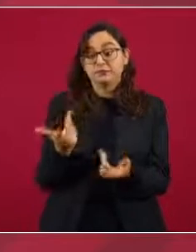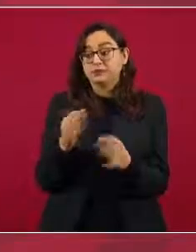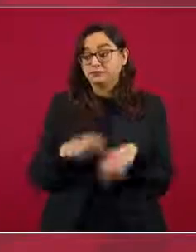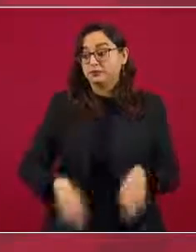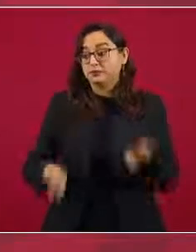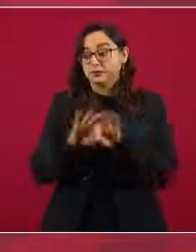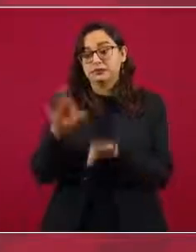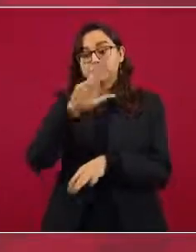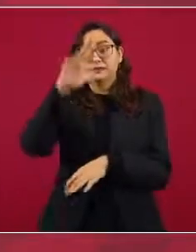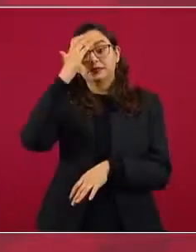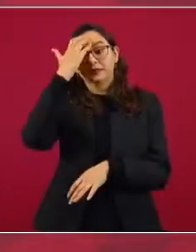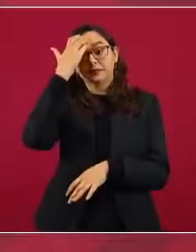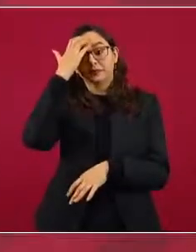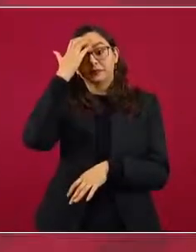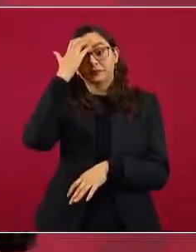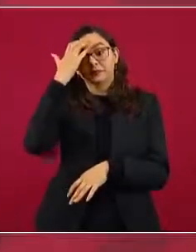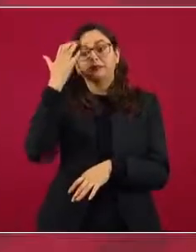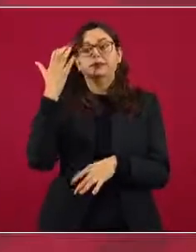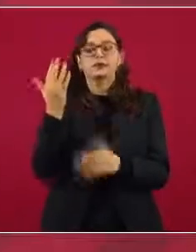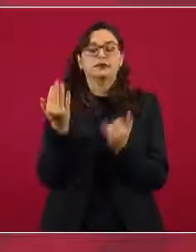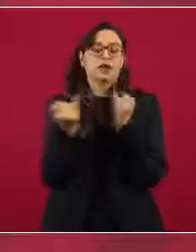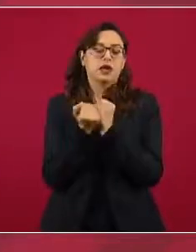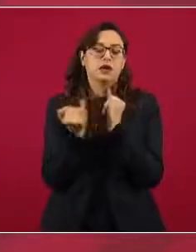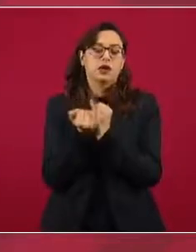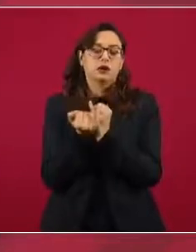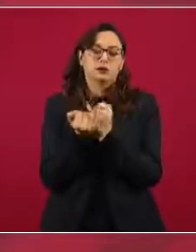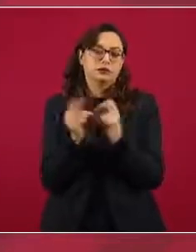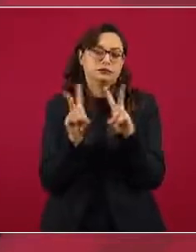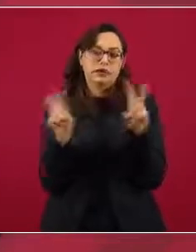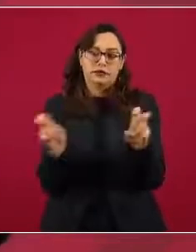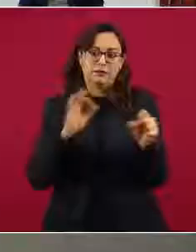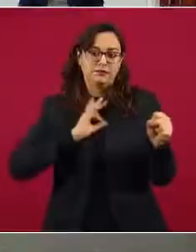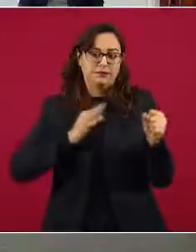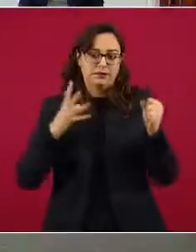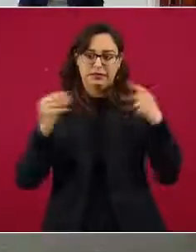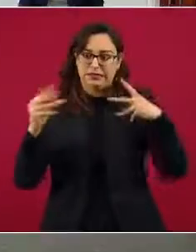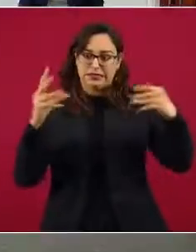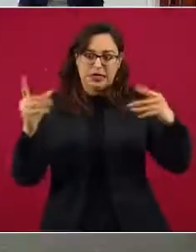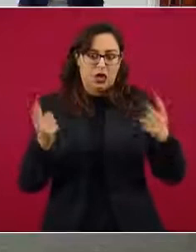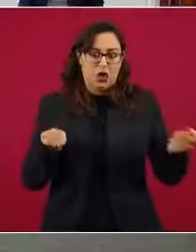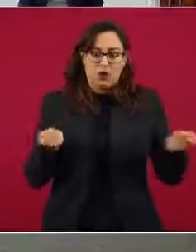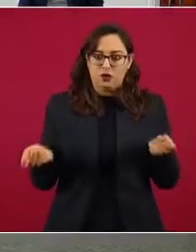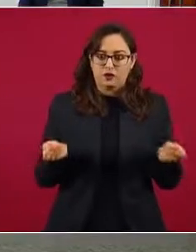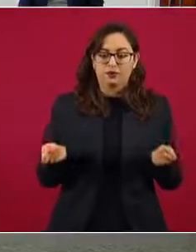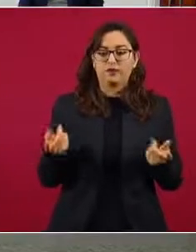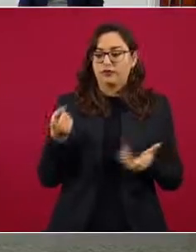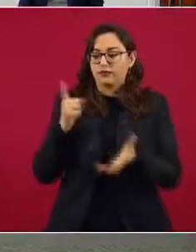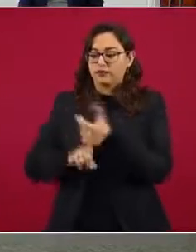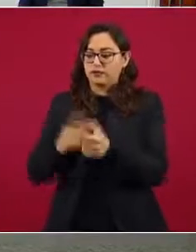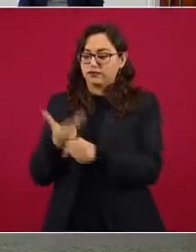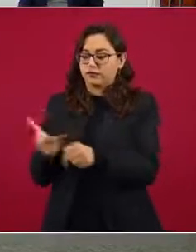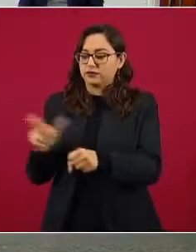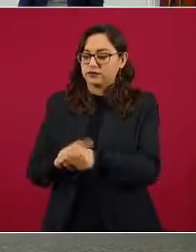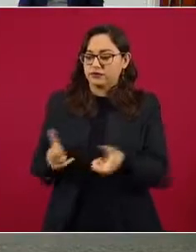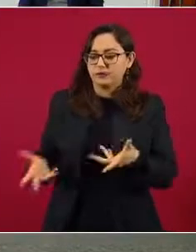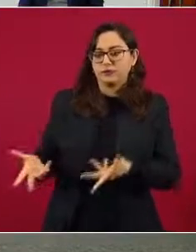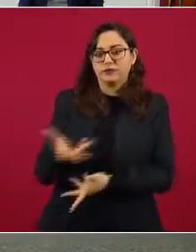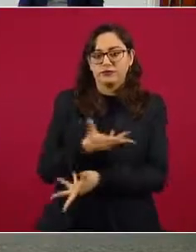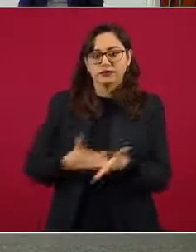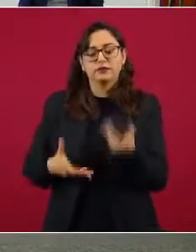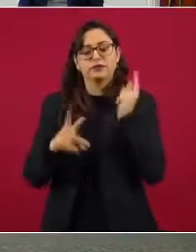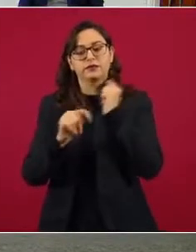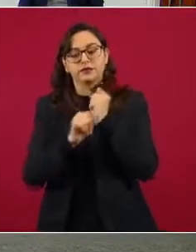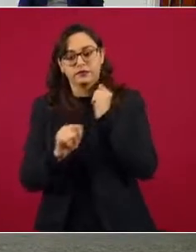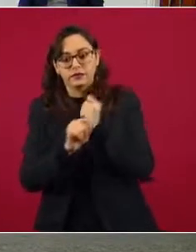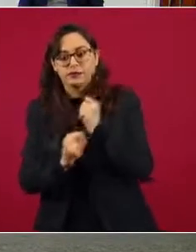además por una cuestión epidemiológica de control, toda vez que además de su convivencia en el hospital, pues van juntos en el